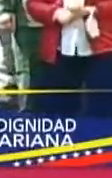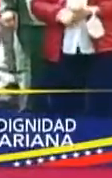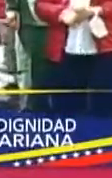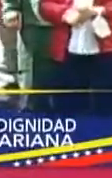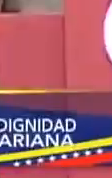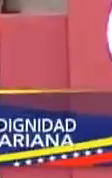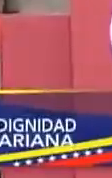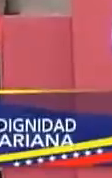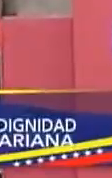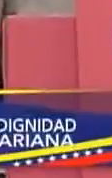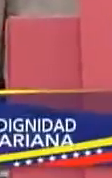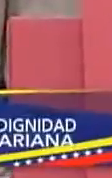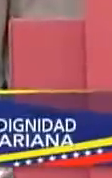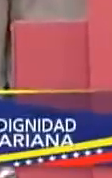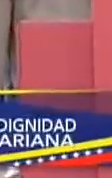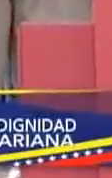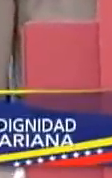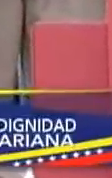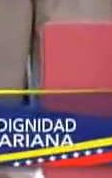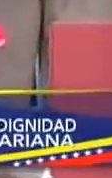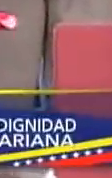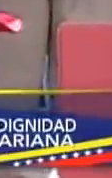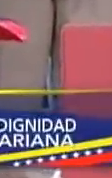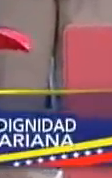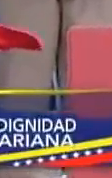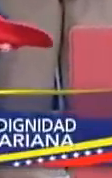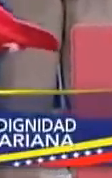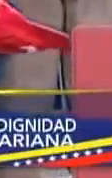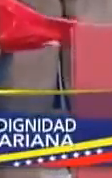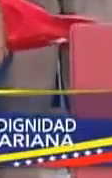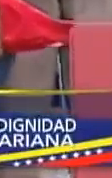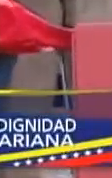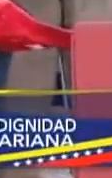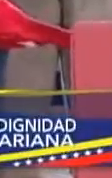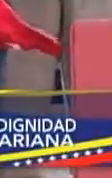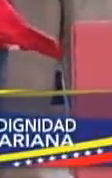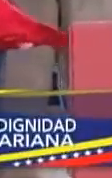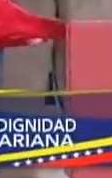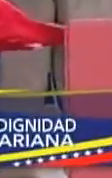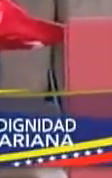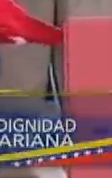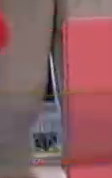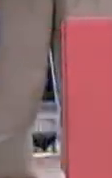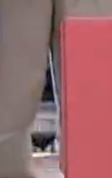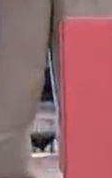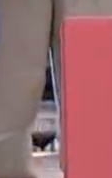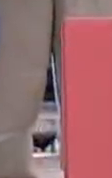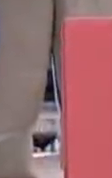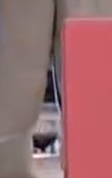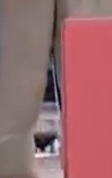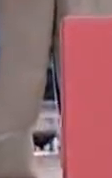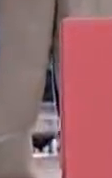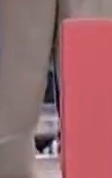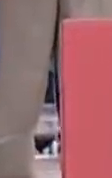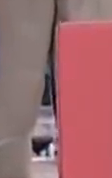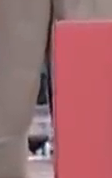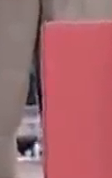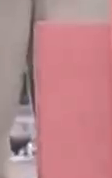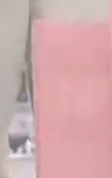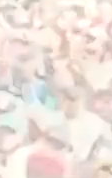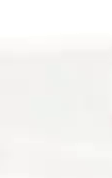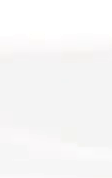Querido, buenas tardes, ¿cómo están? ¿Cómo está el pueblo revolucionario?